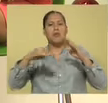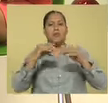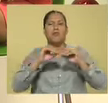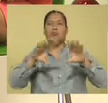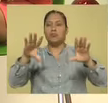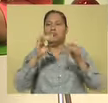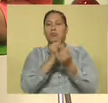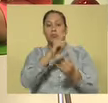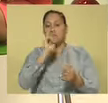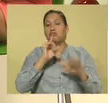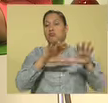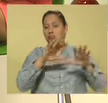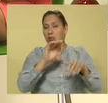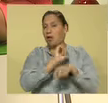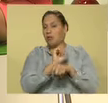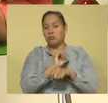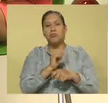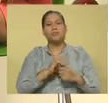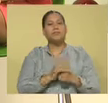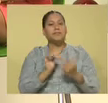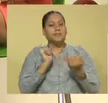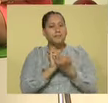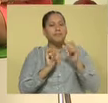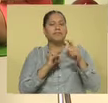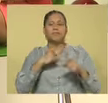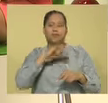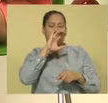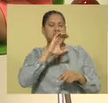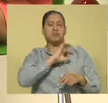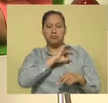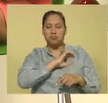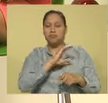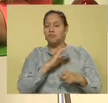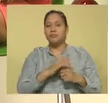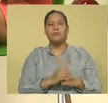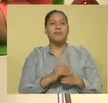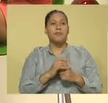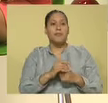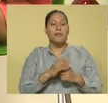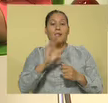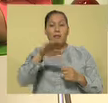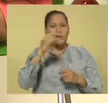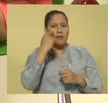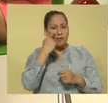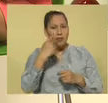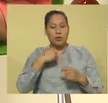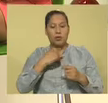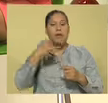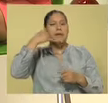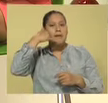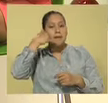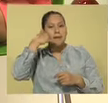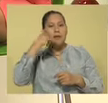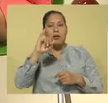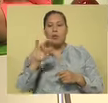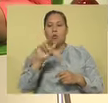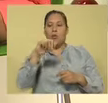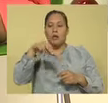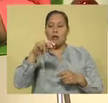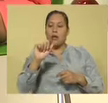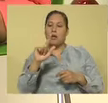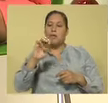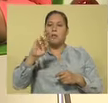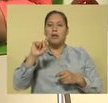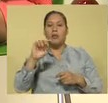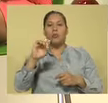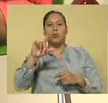gran, extraordinaria actriz y yo la quiero y la adoro. Oigan, fíjense que recibimos una llamada de Juan Alberto López